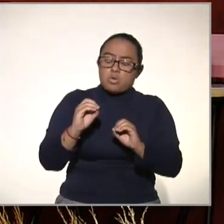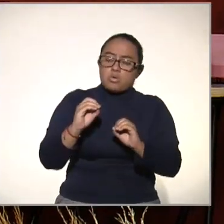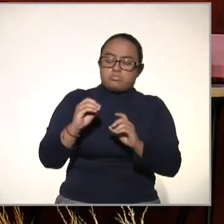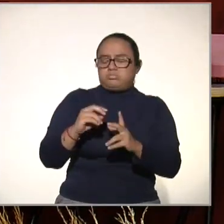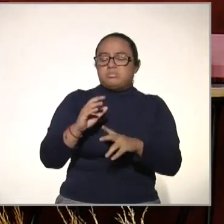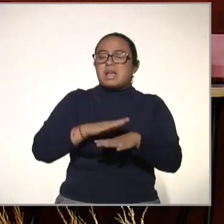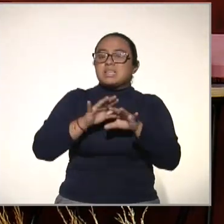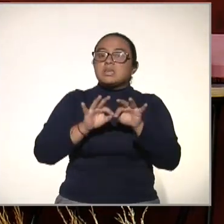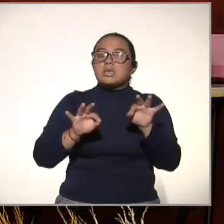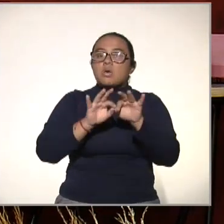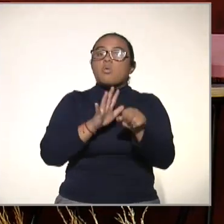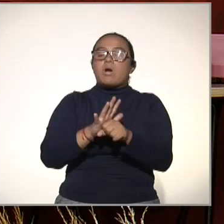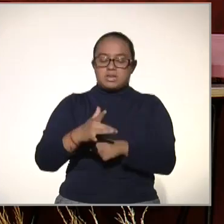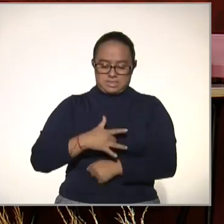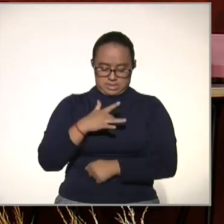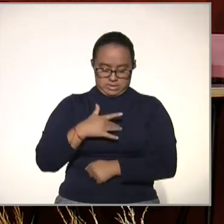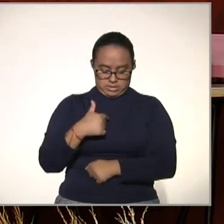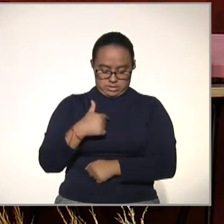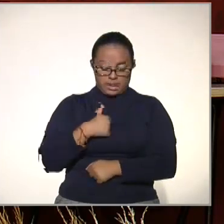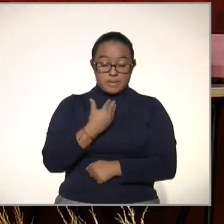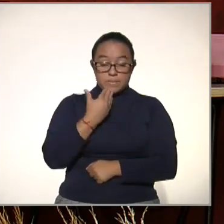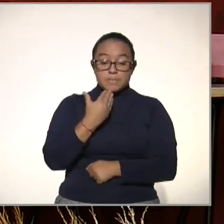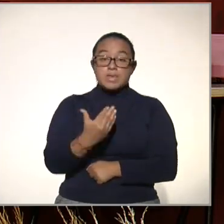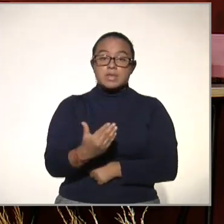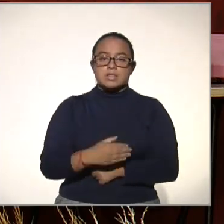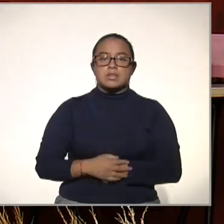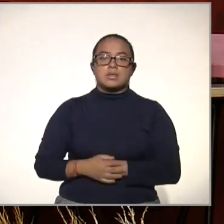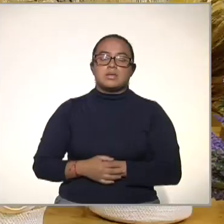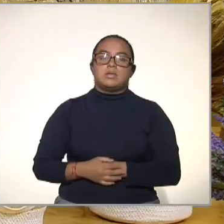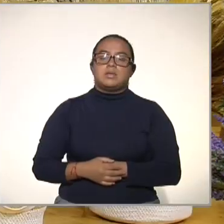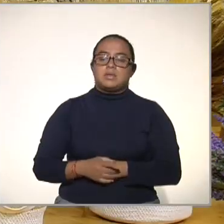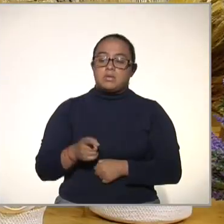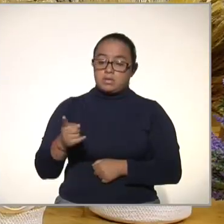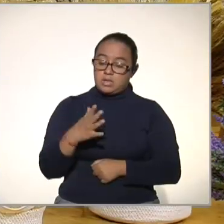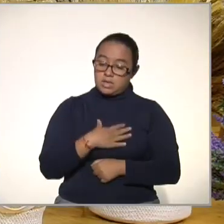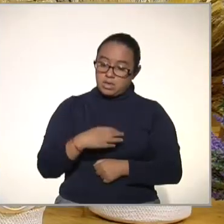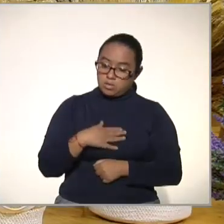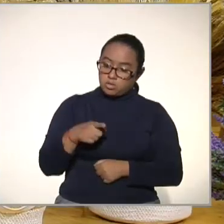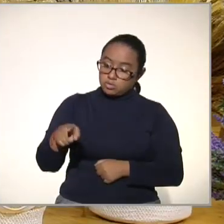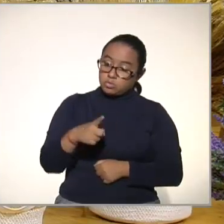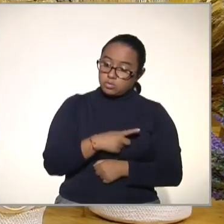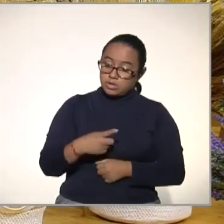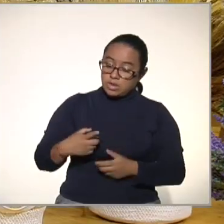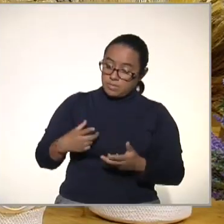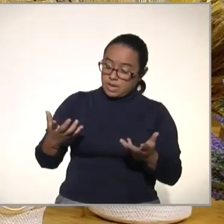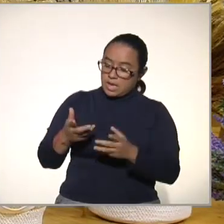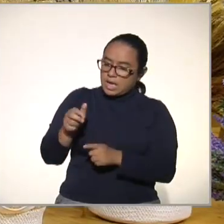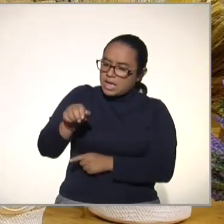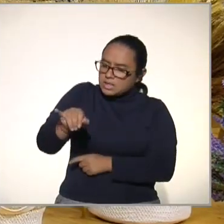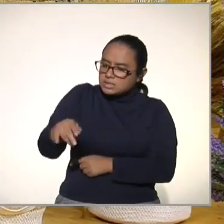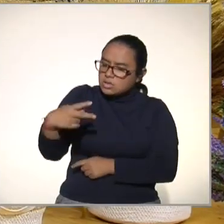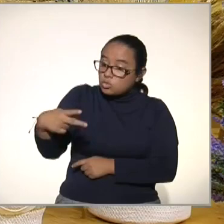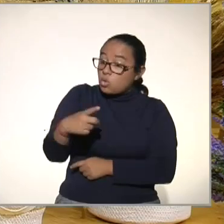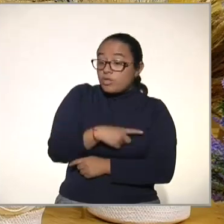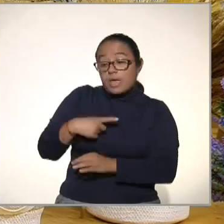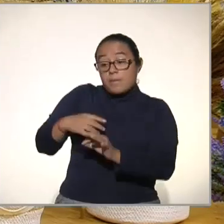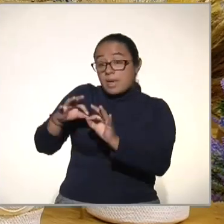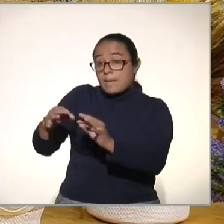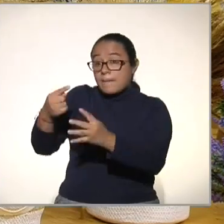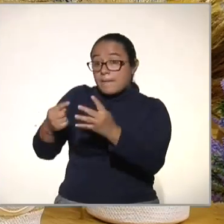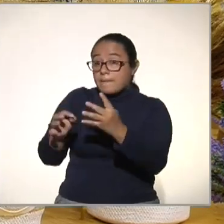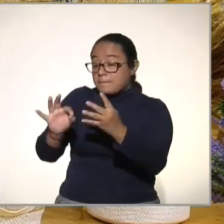Si ponemos a nuestros hijos que deben hacer, ser y vivirse dentro de lo correcto,